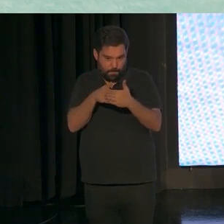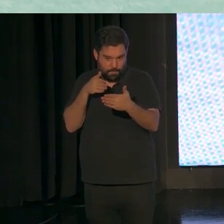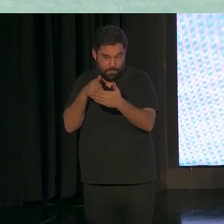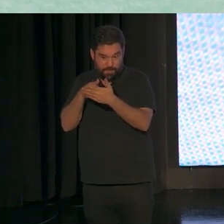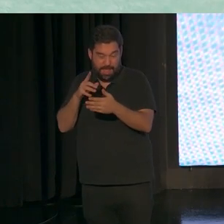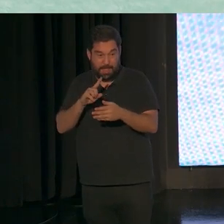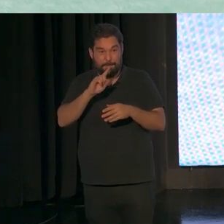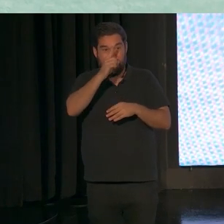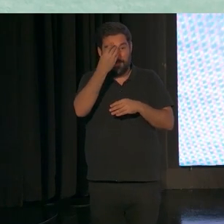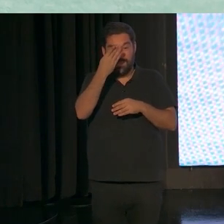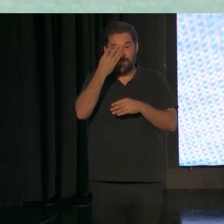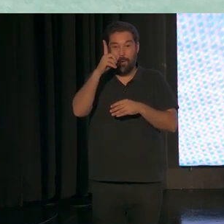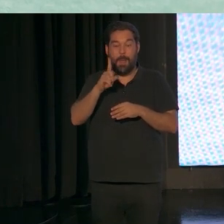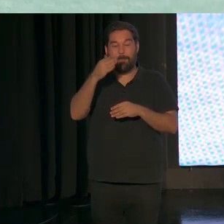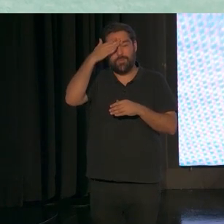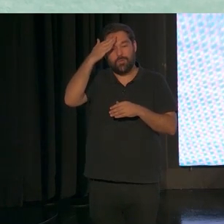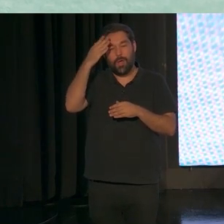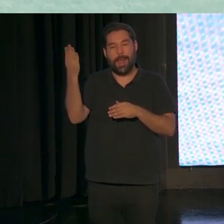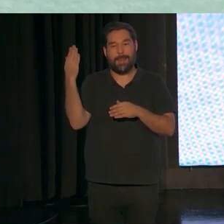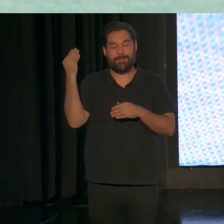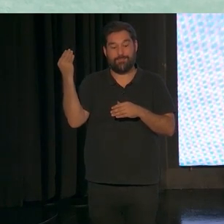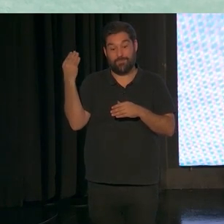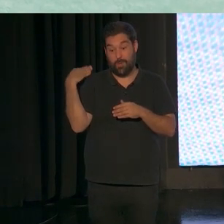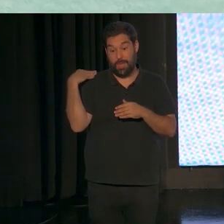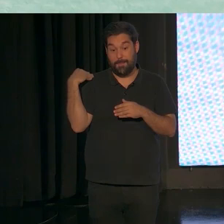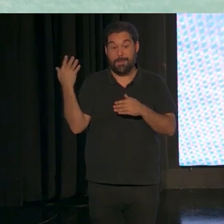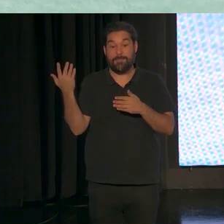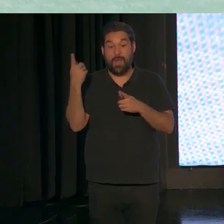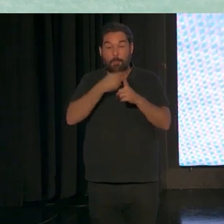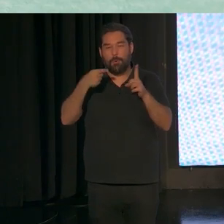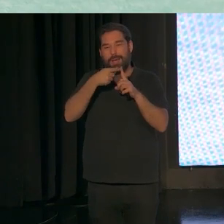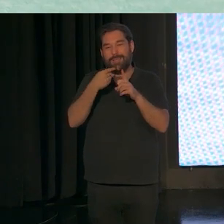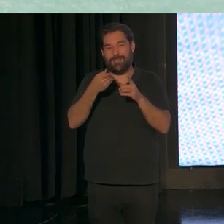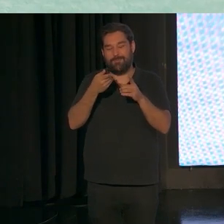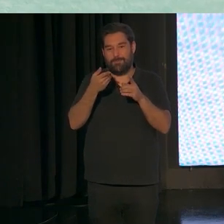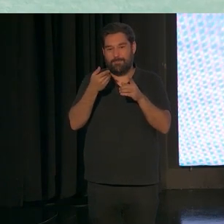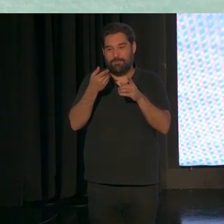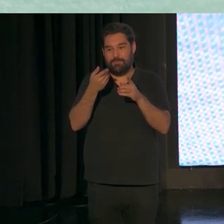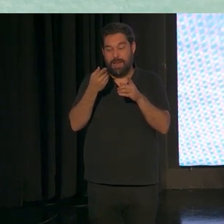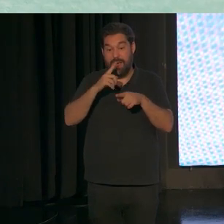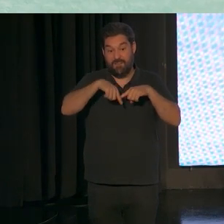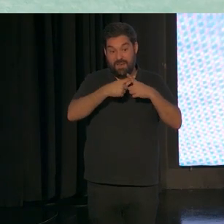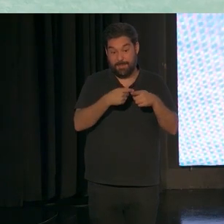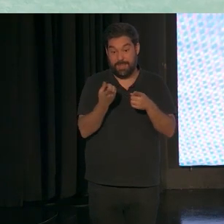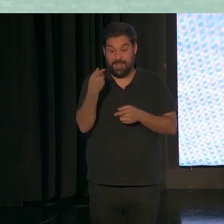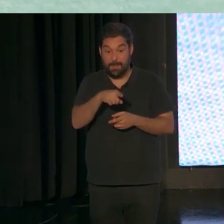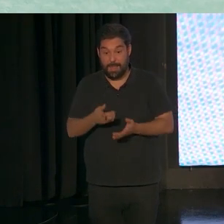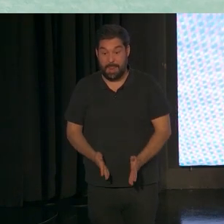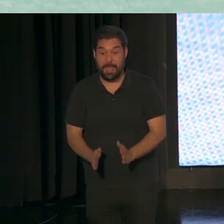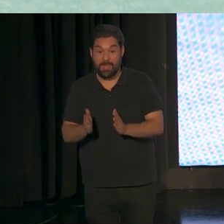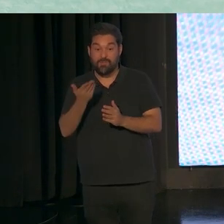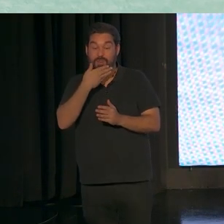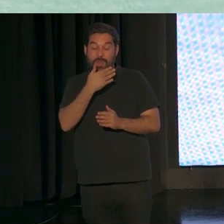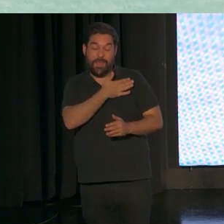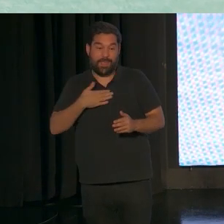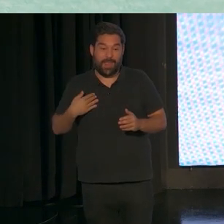antes de comenzar el curso porque quiere conocernos a nosotros y a nuestro hijo he sentido una empatía enorme no sabía si llorar o